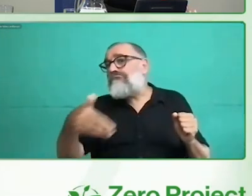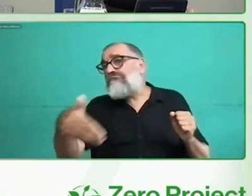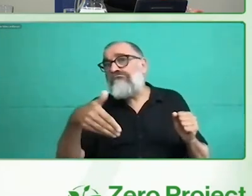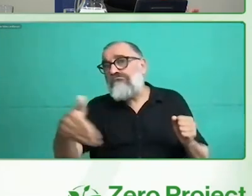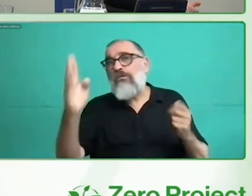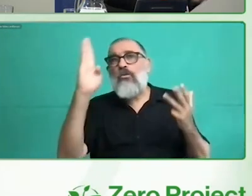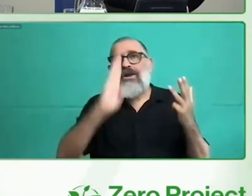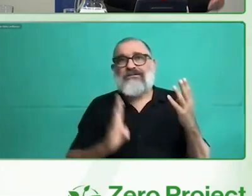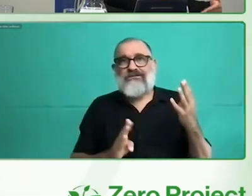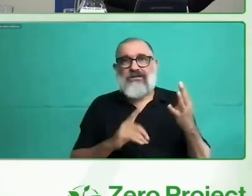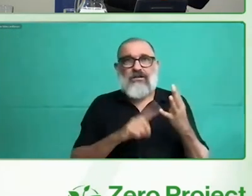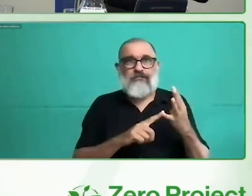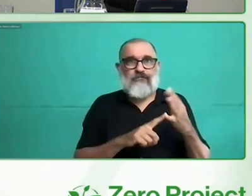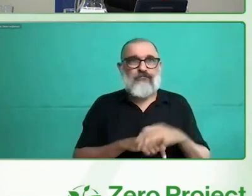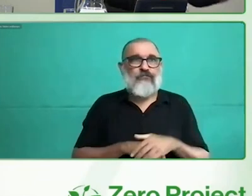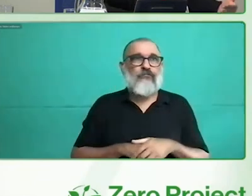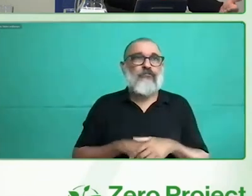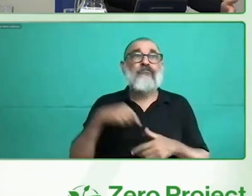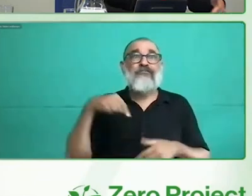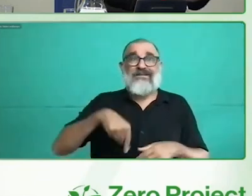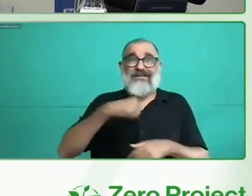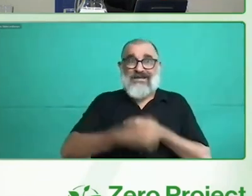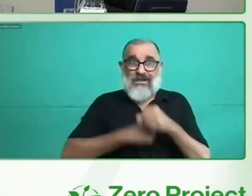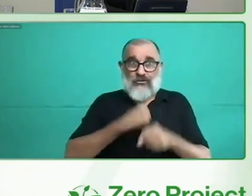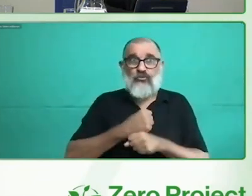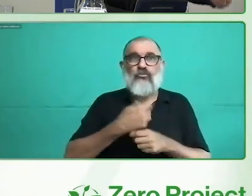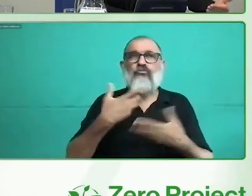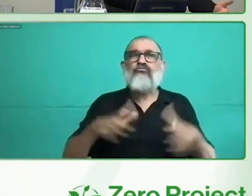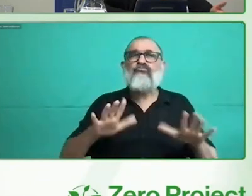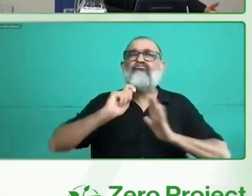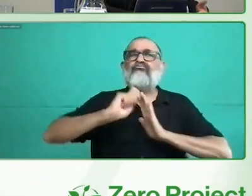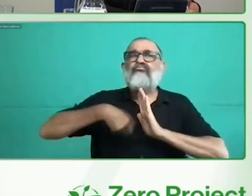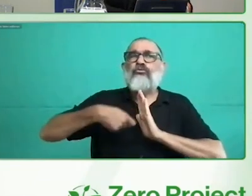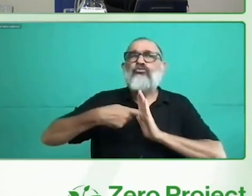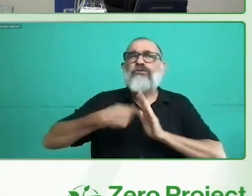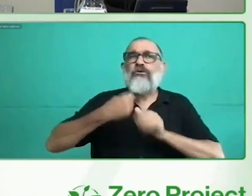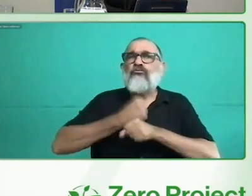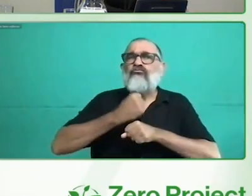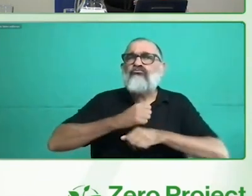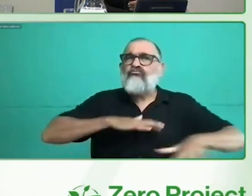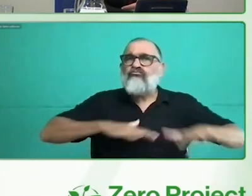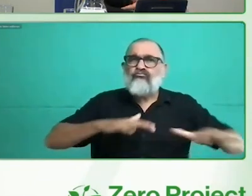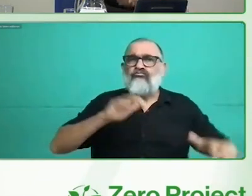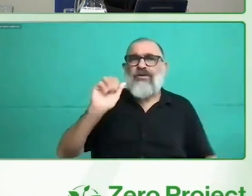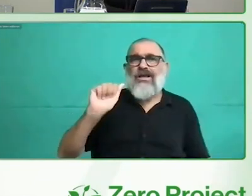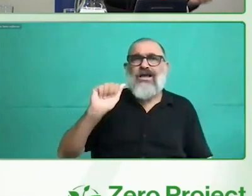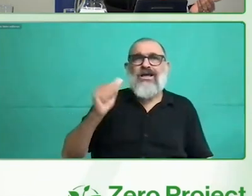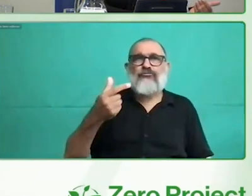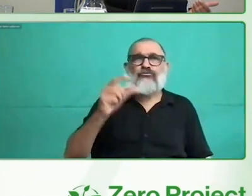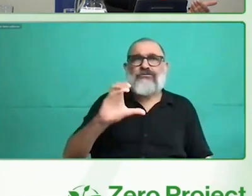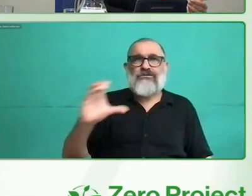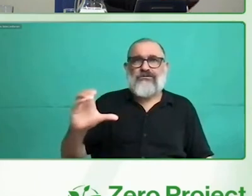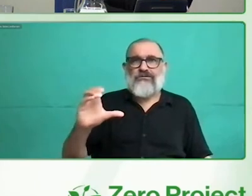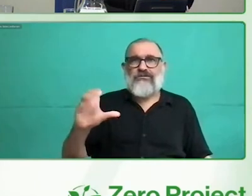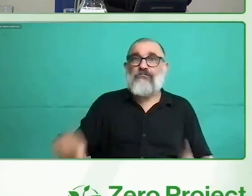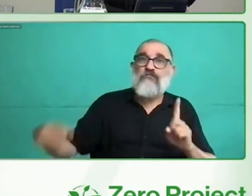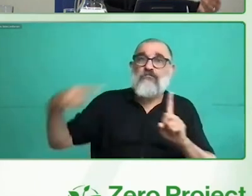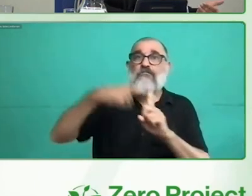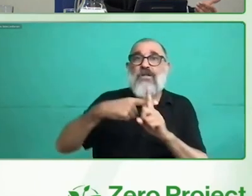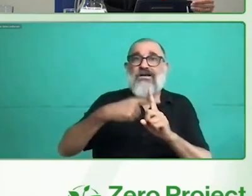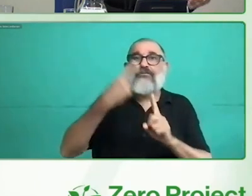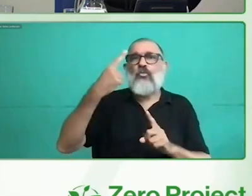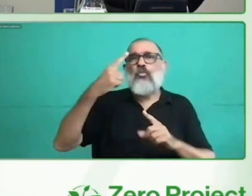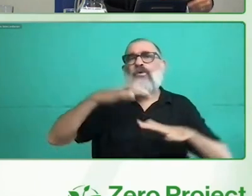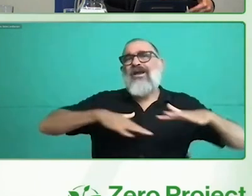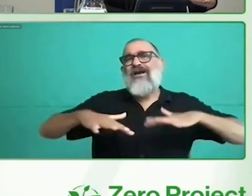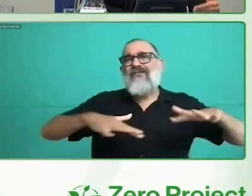de atención a los países y a las niñas a que cada vez más se pueda generar esta conciencia de la